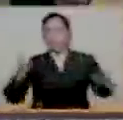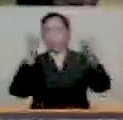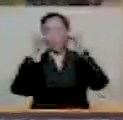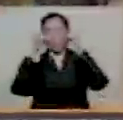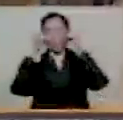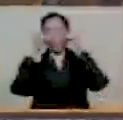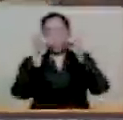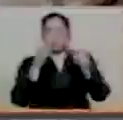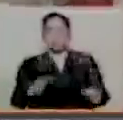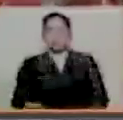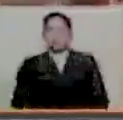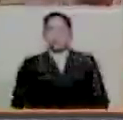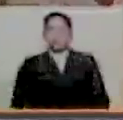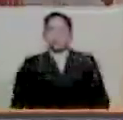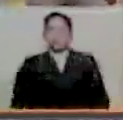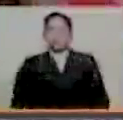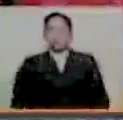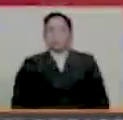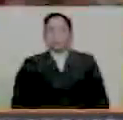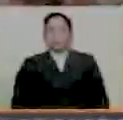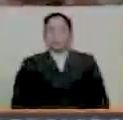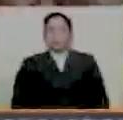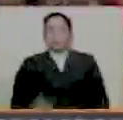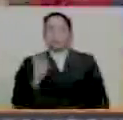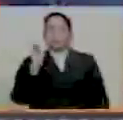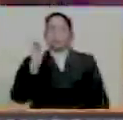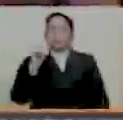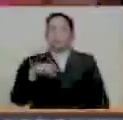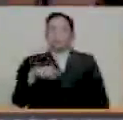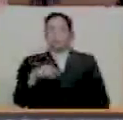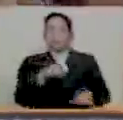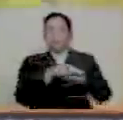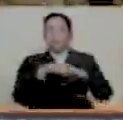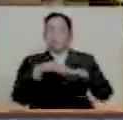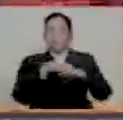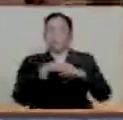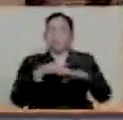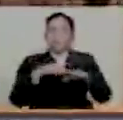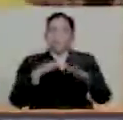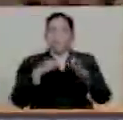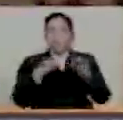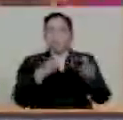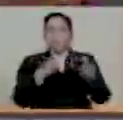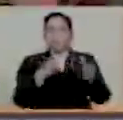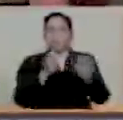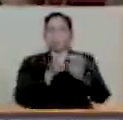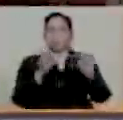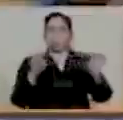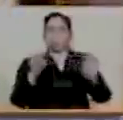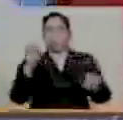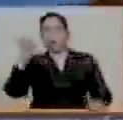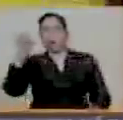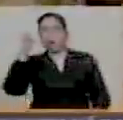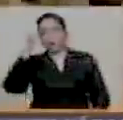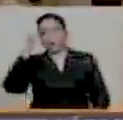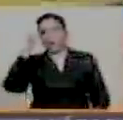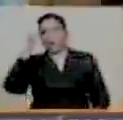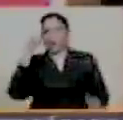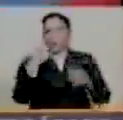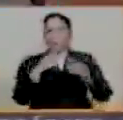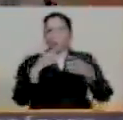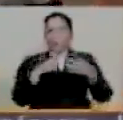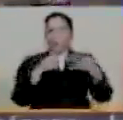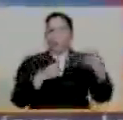República, Delcy Rodríguez Gómez, así como el ministro de Educación, Elías Jaua Milano, entre otras